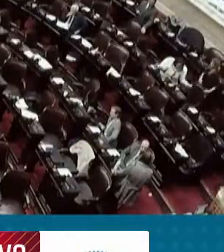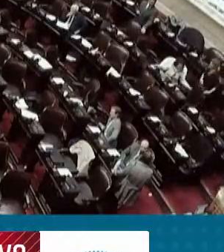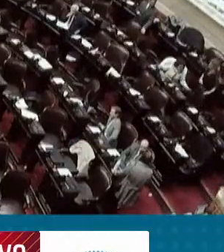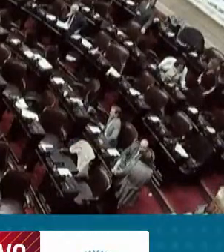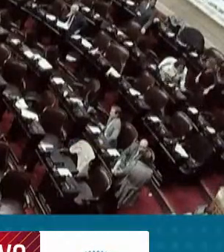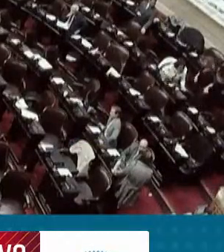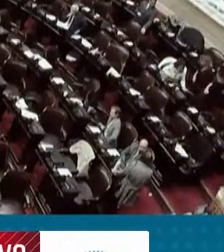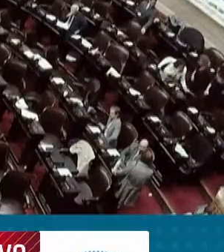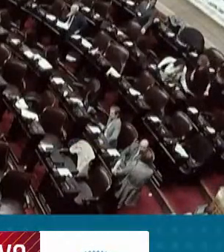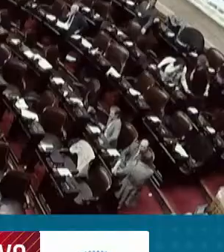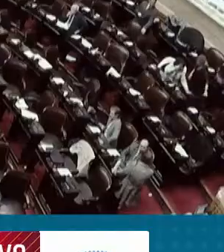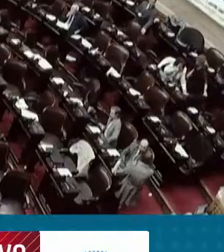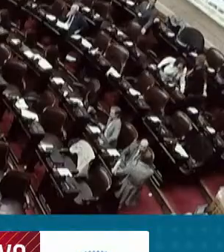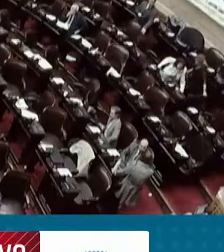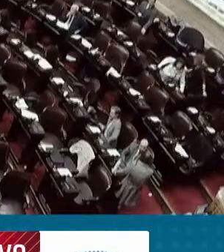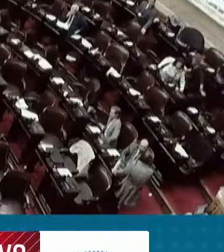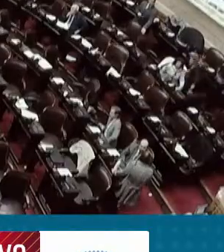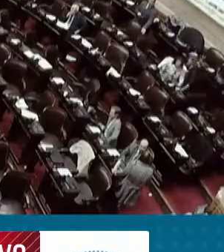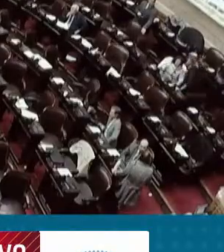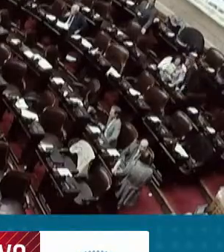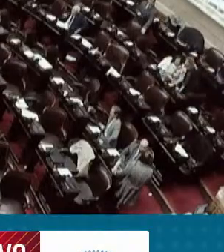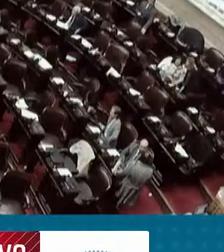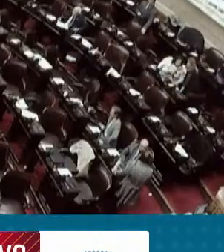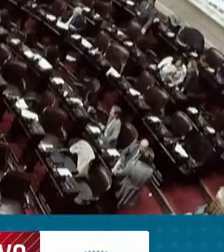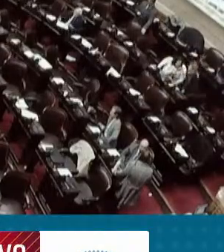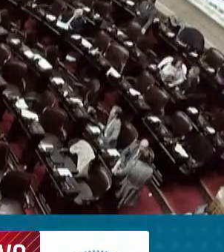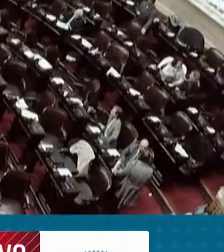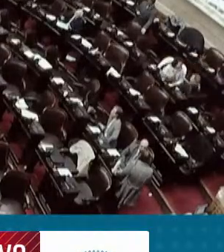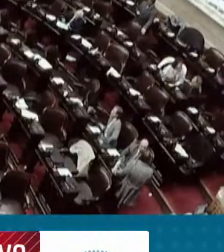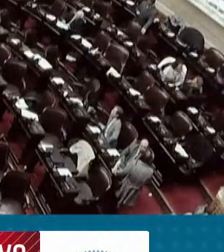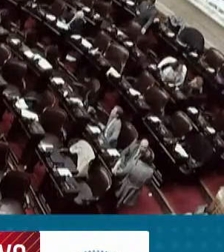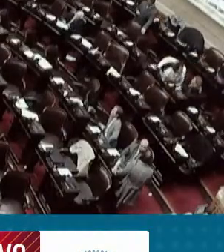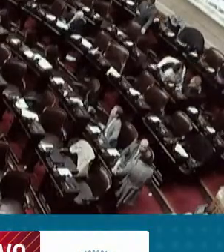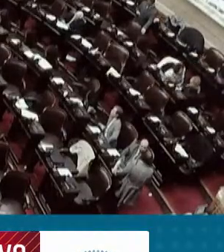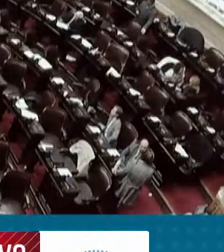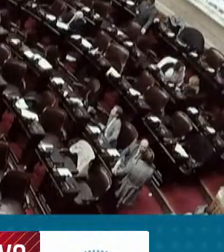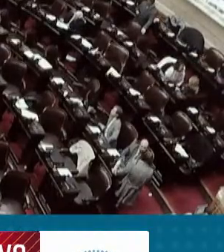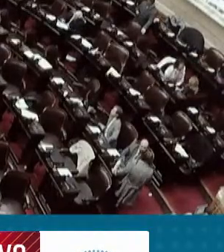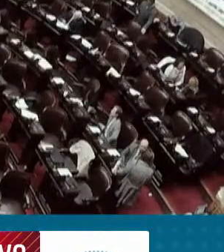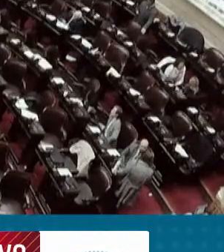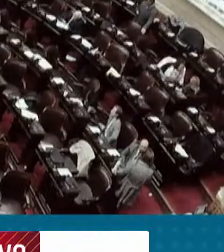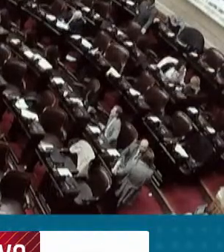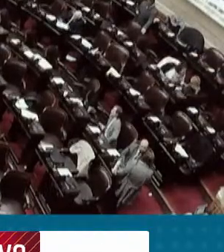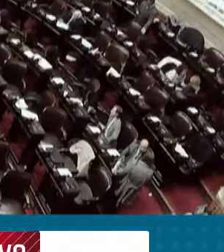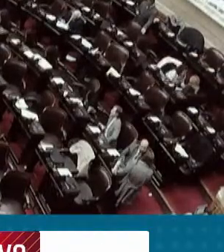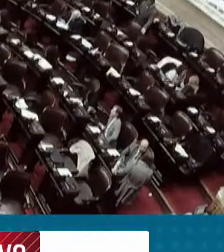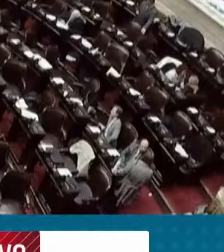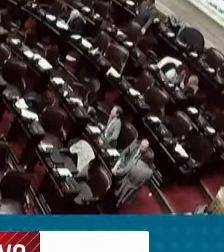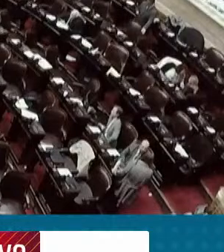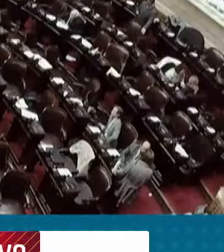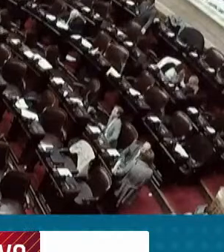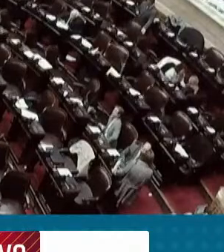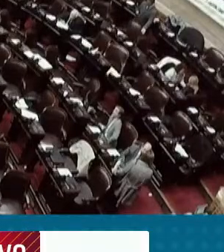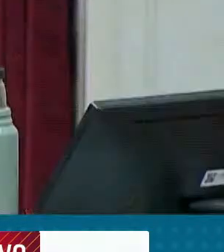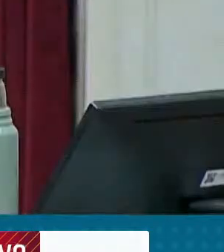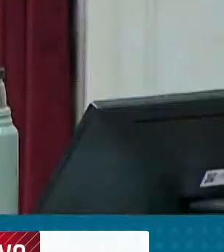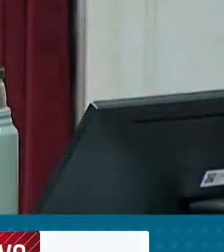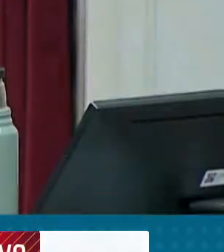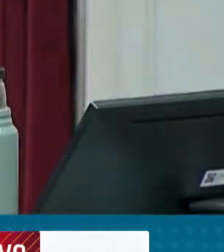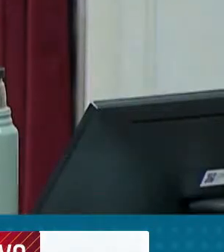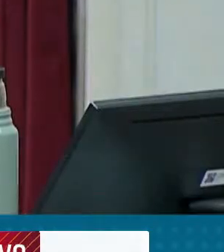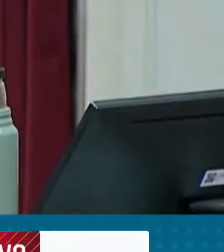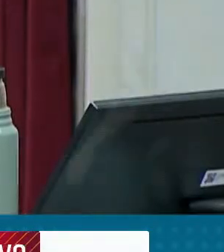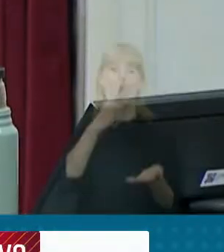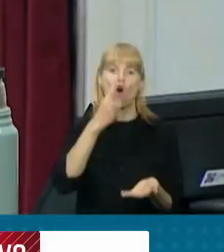lo que una jubilación mínima, para más o menos hacer una comparación, ¿no? Sí, claro. Lo mismo el tema de los medicamentos.